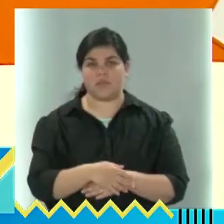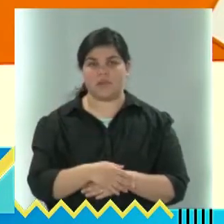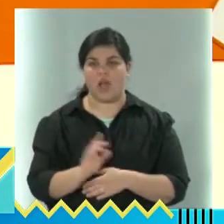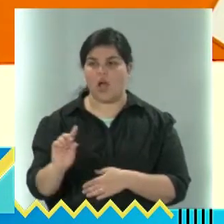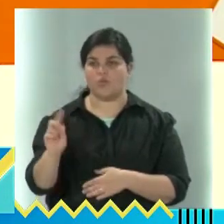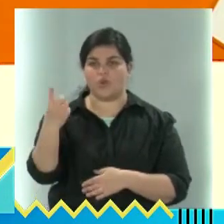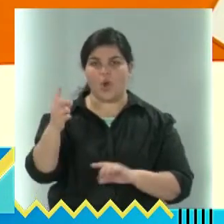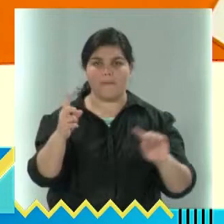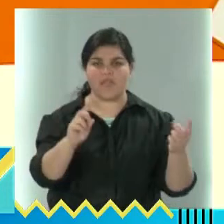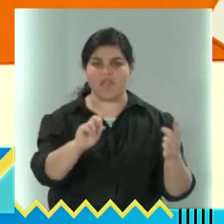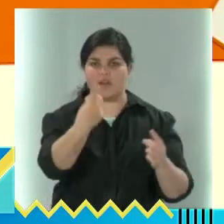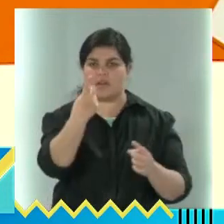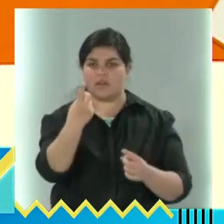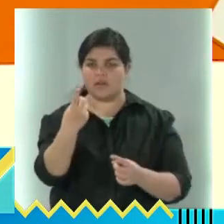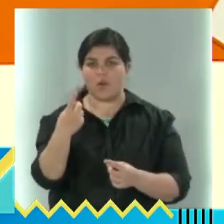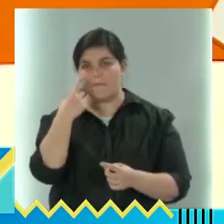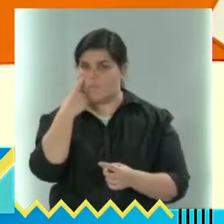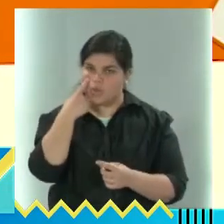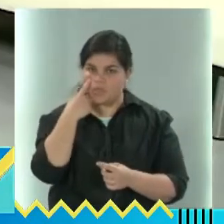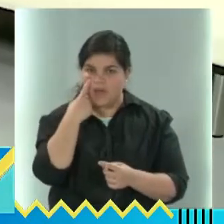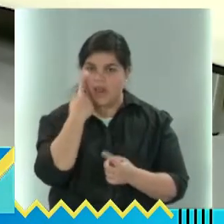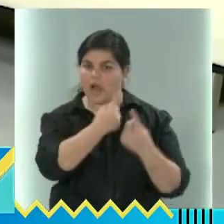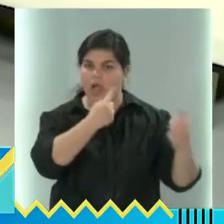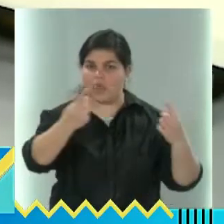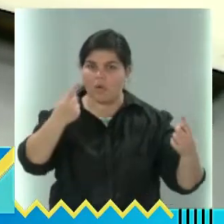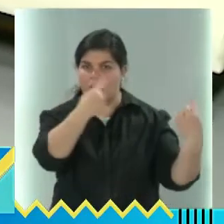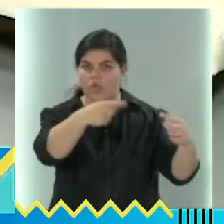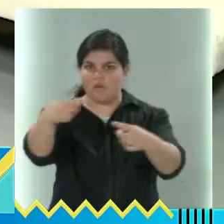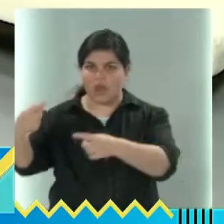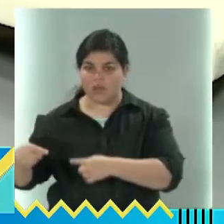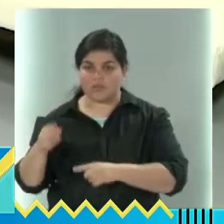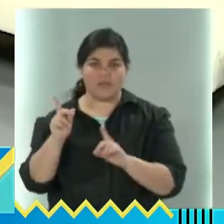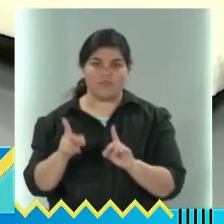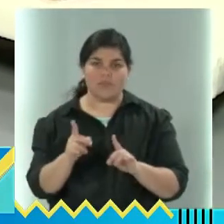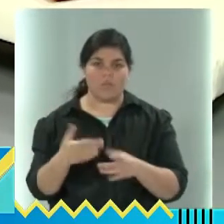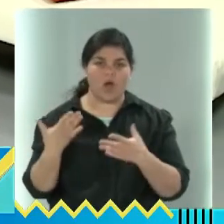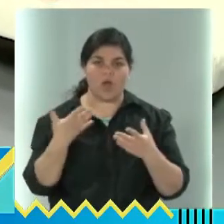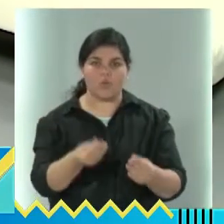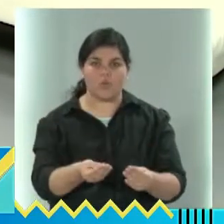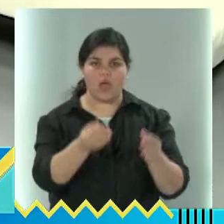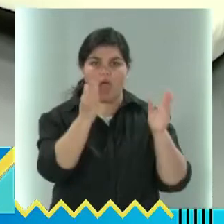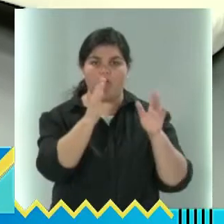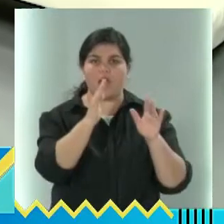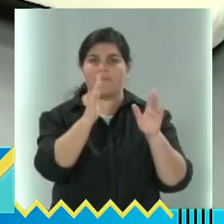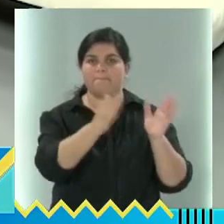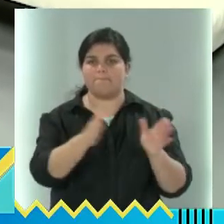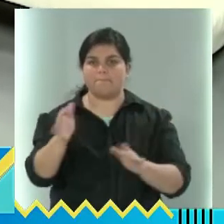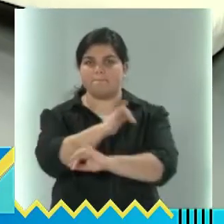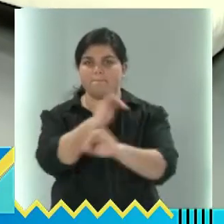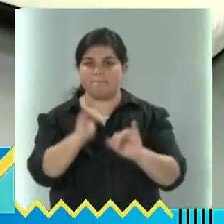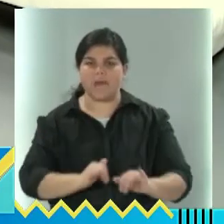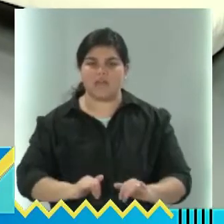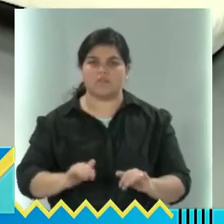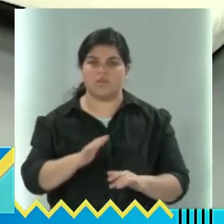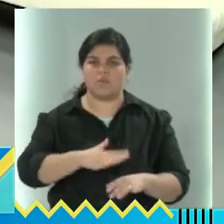que debe condecir también con esa armonía social que tenemos como provincia y que no deja de ser facultad